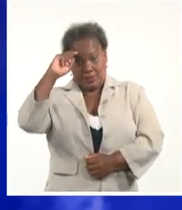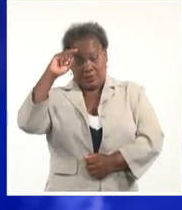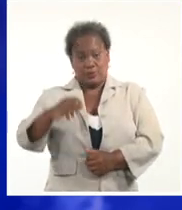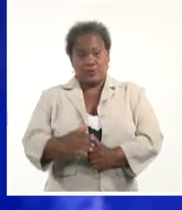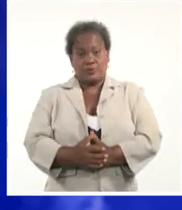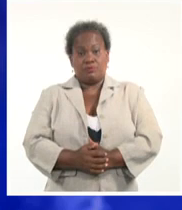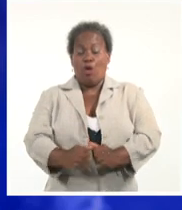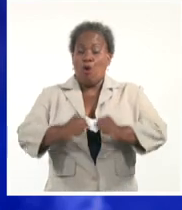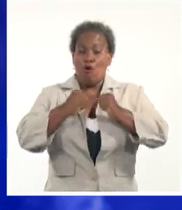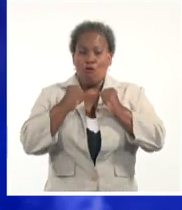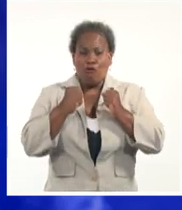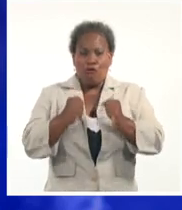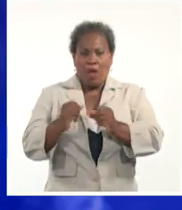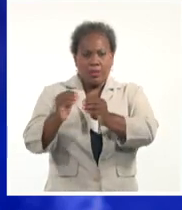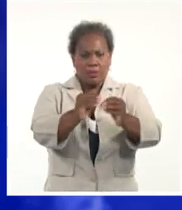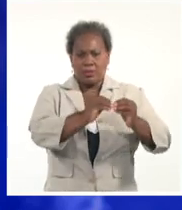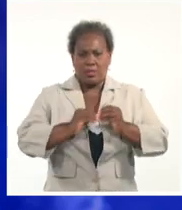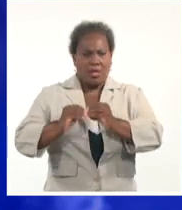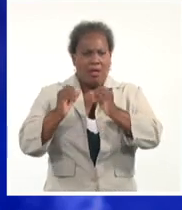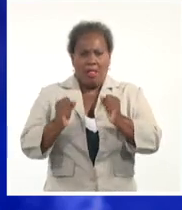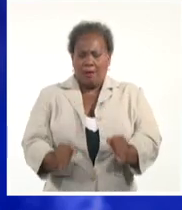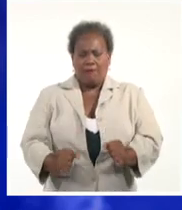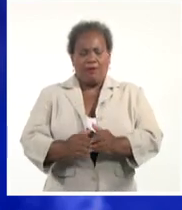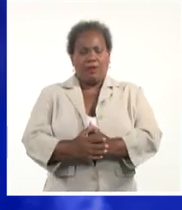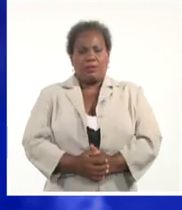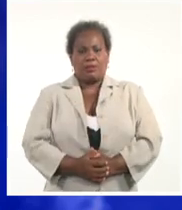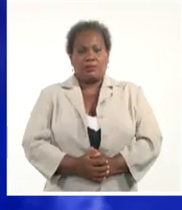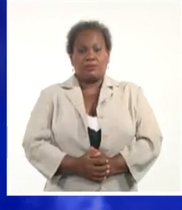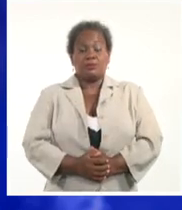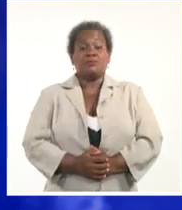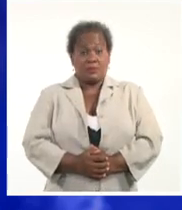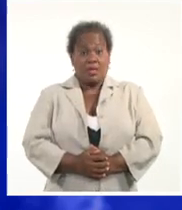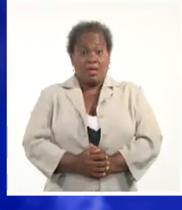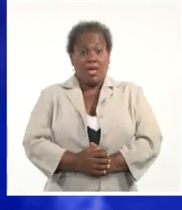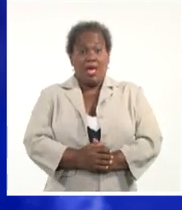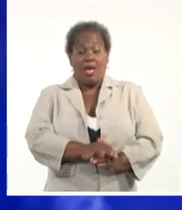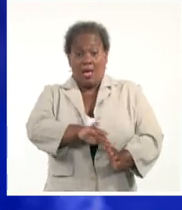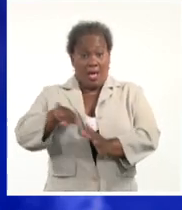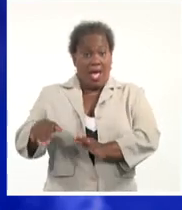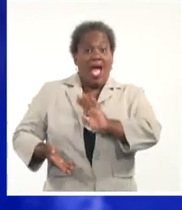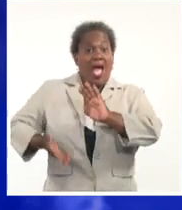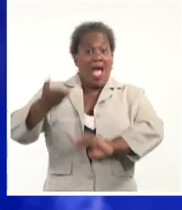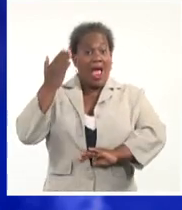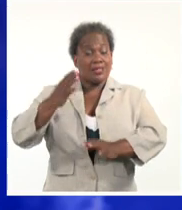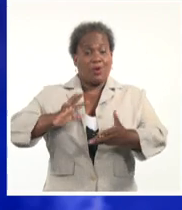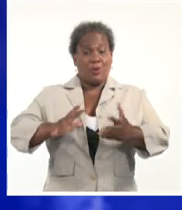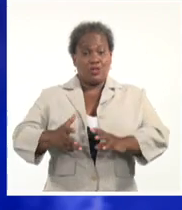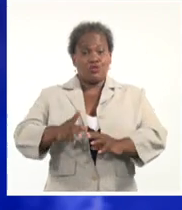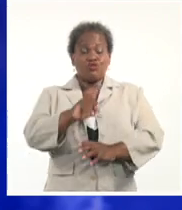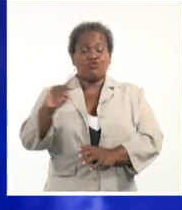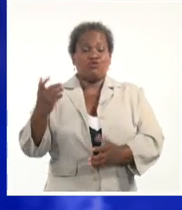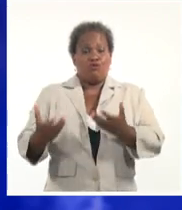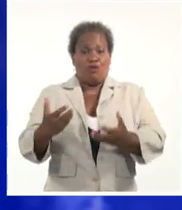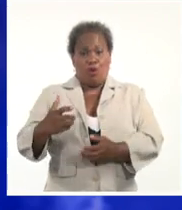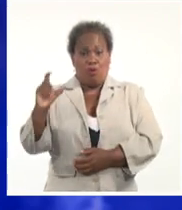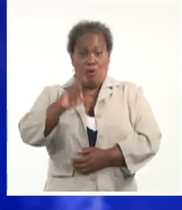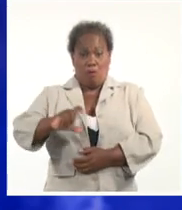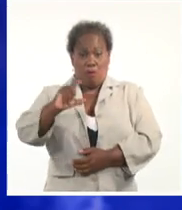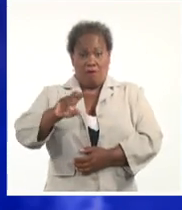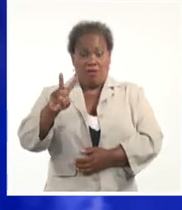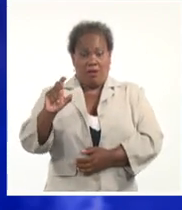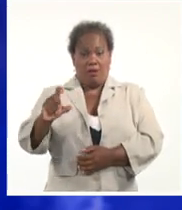es fuerte la transmisión. Y de alta complejidad, Cienfuegos, Camagüey y Villa Clara.